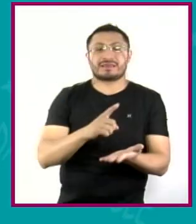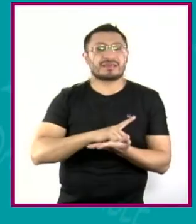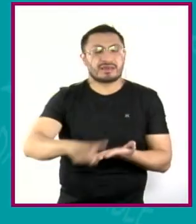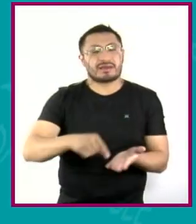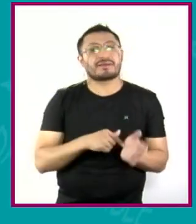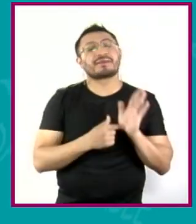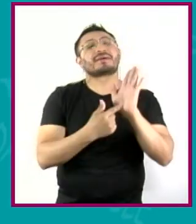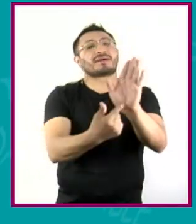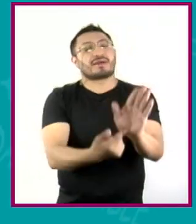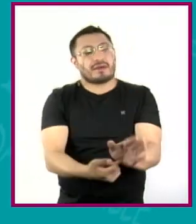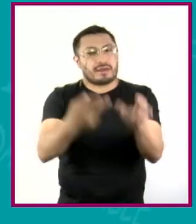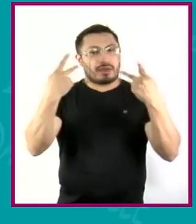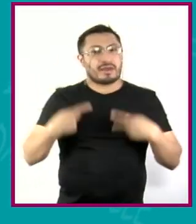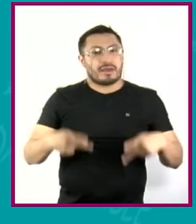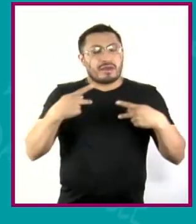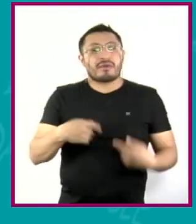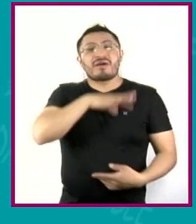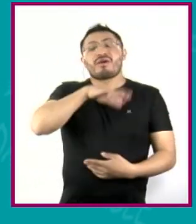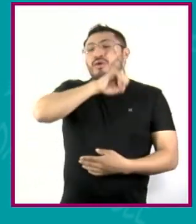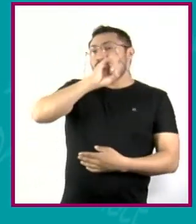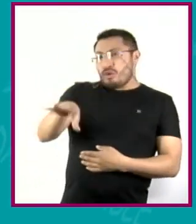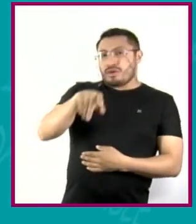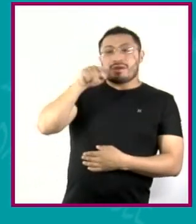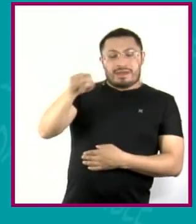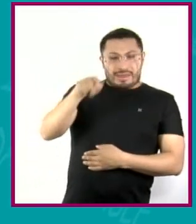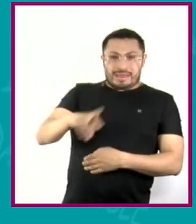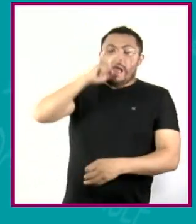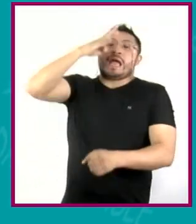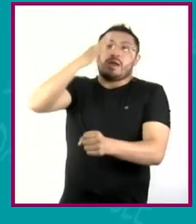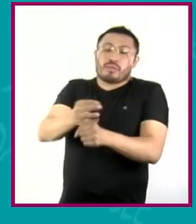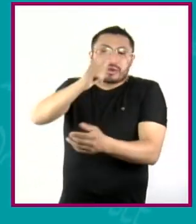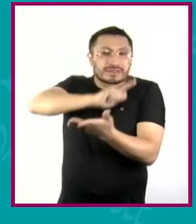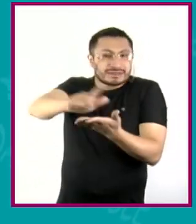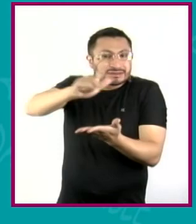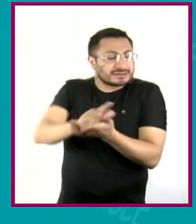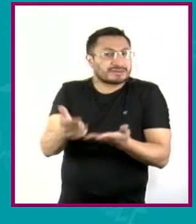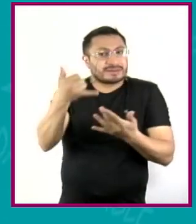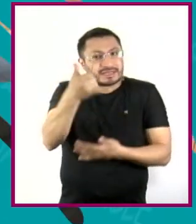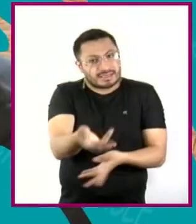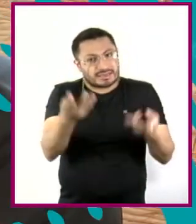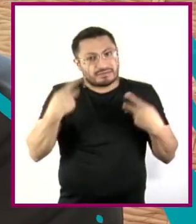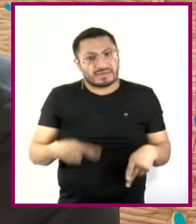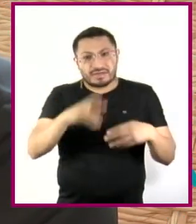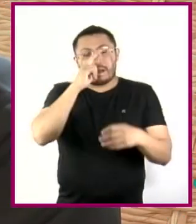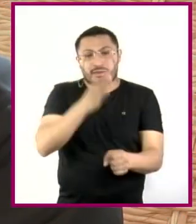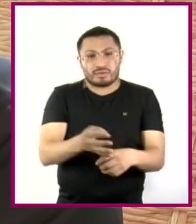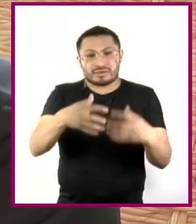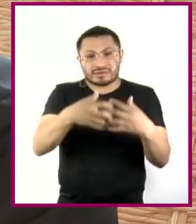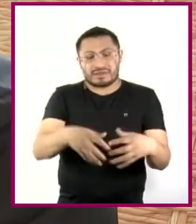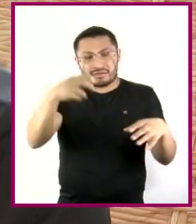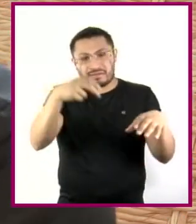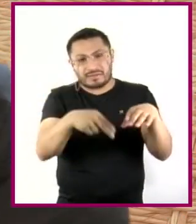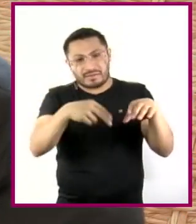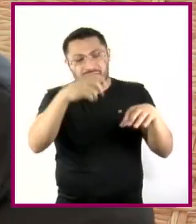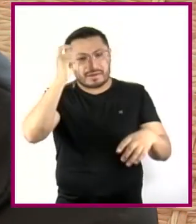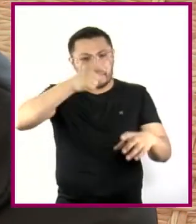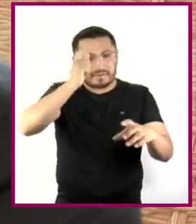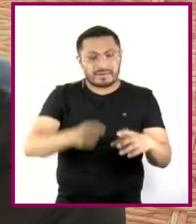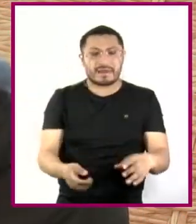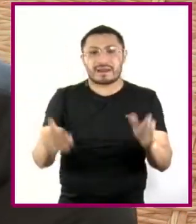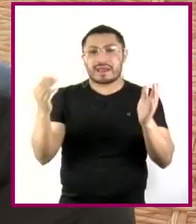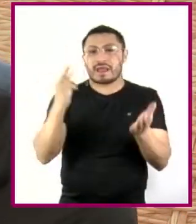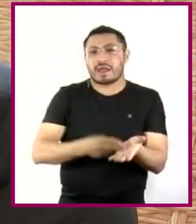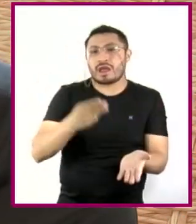dice: el que contamina, paga. Y bueno, a los responsables de la minería se les impusieron multas